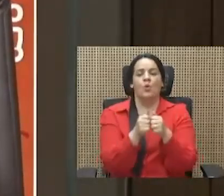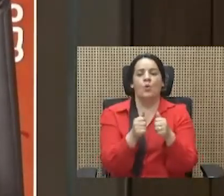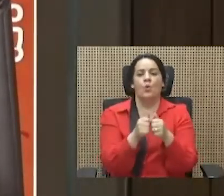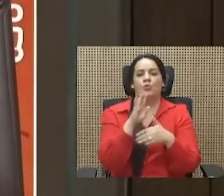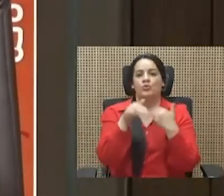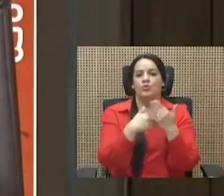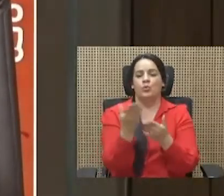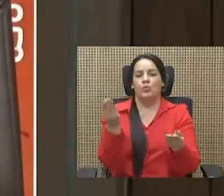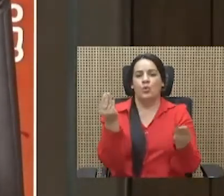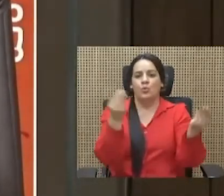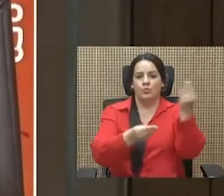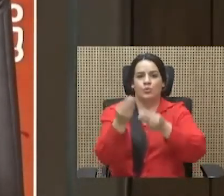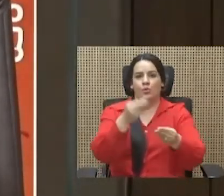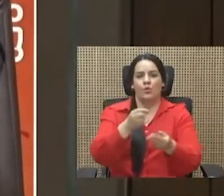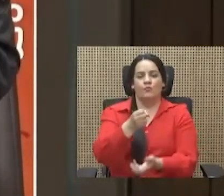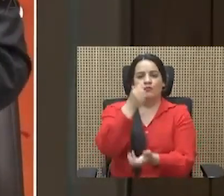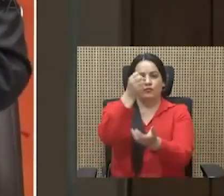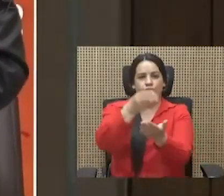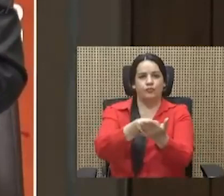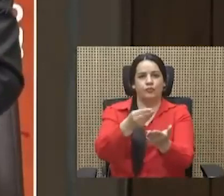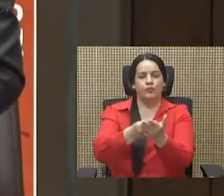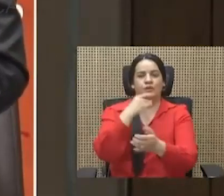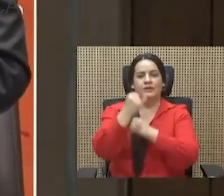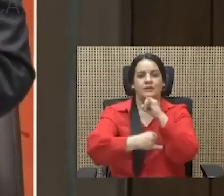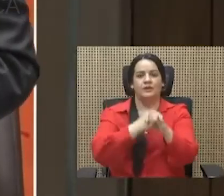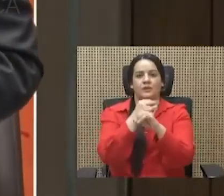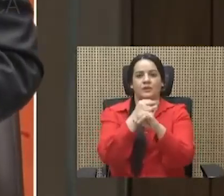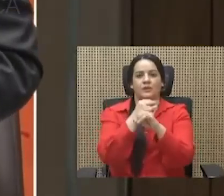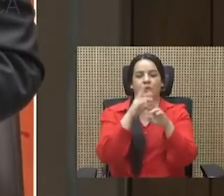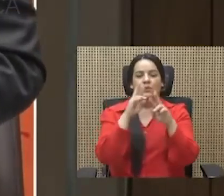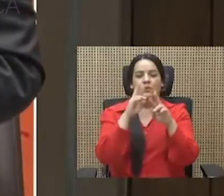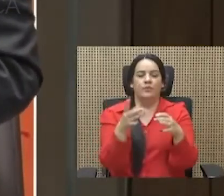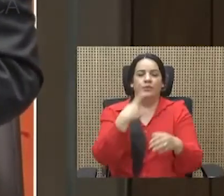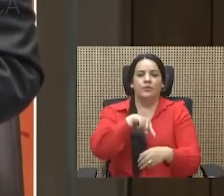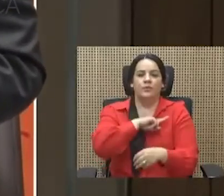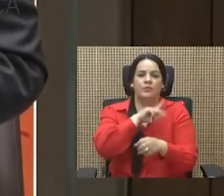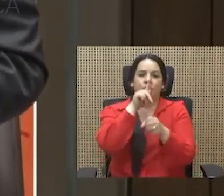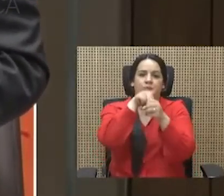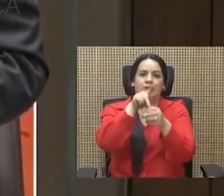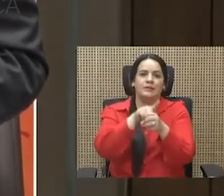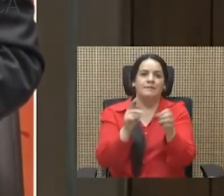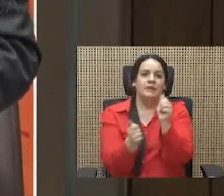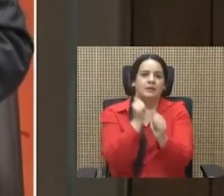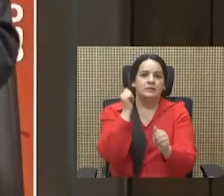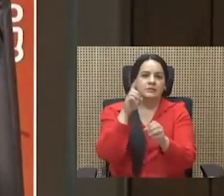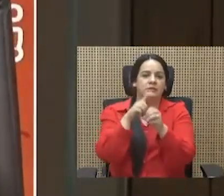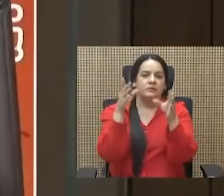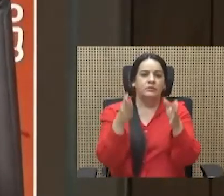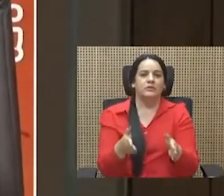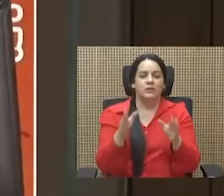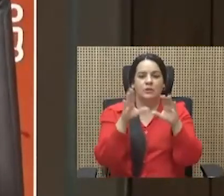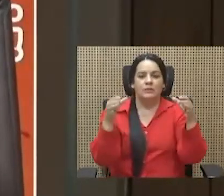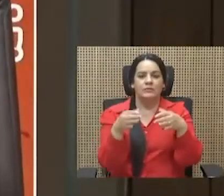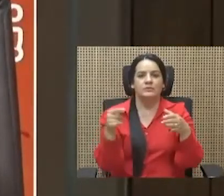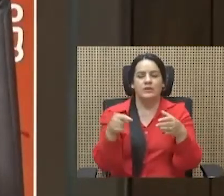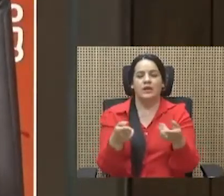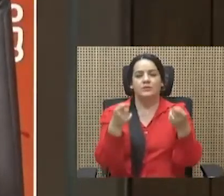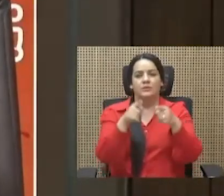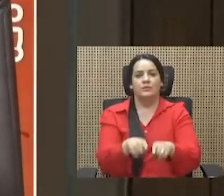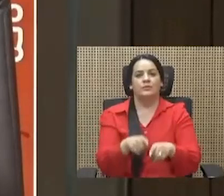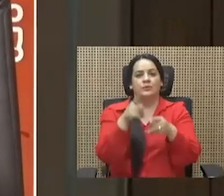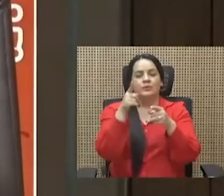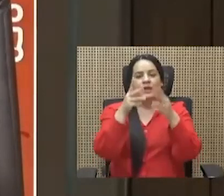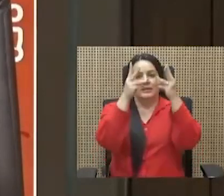Monetario Internacional, en una reunión en la que participamos la mayoría de los diputados de la Comisión de Asuntos Hacendarios, pero que